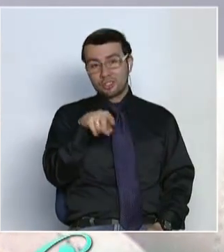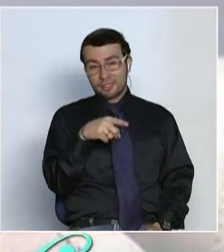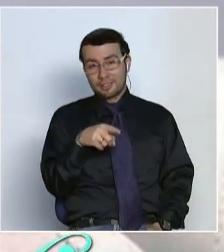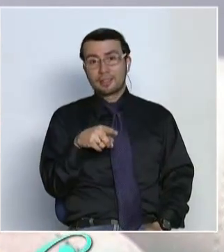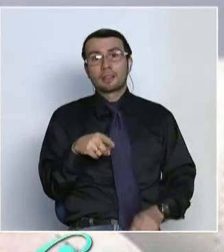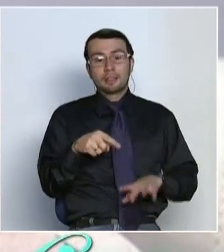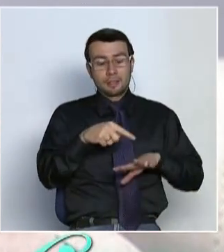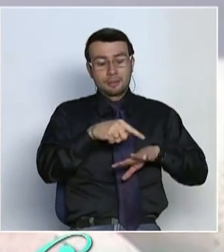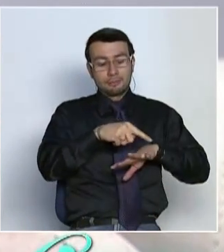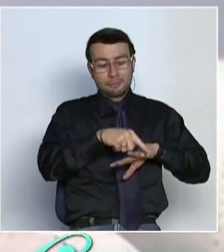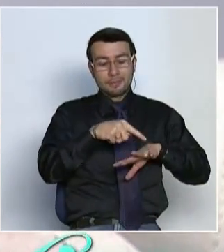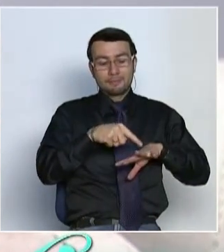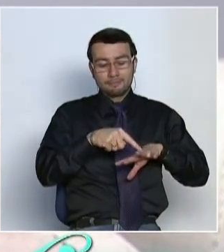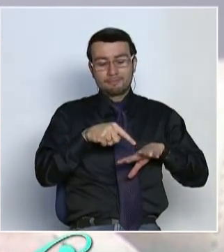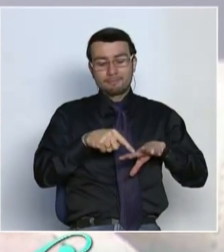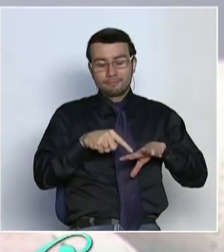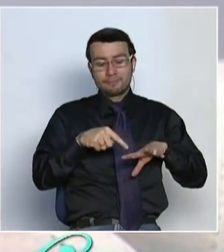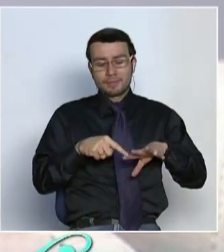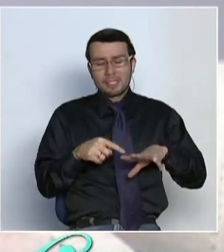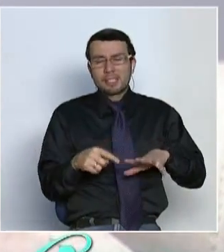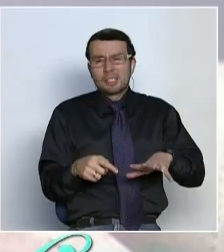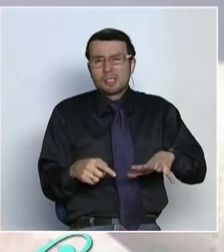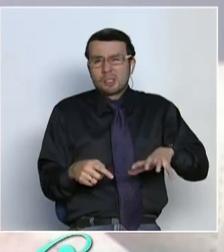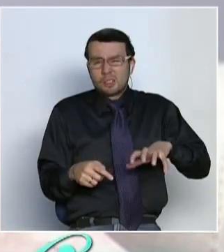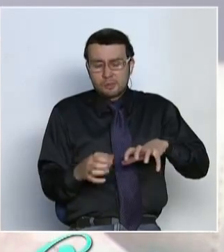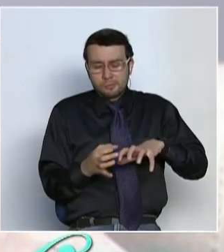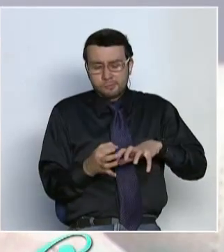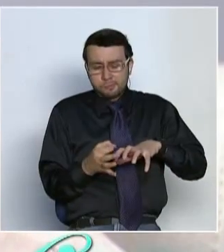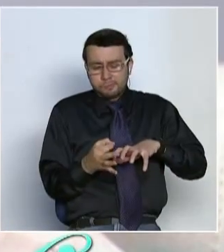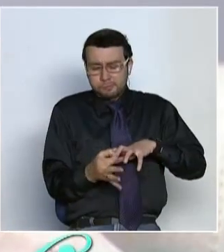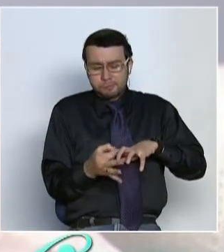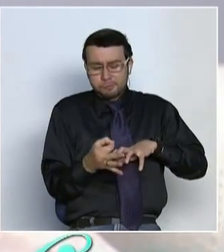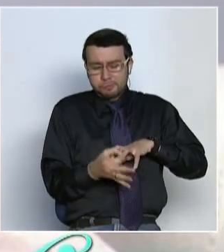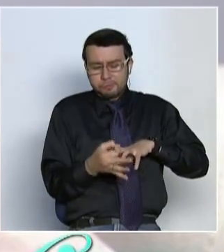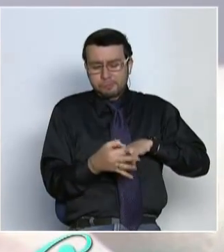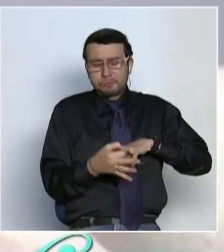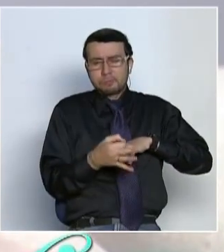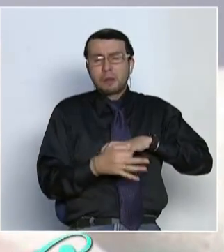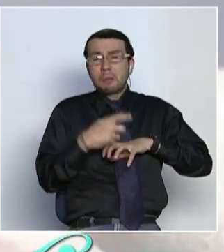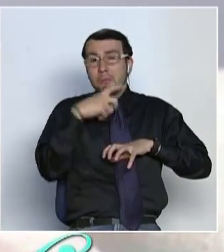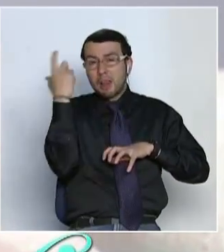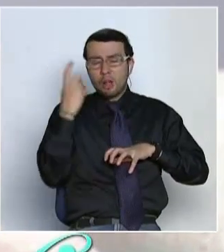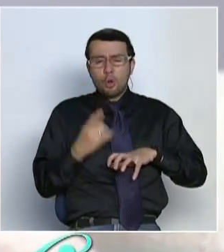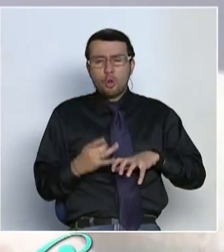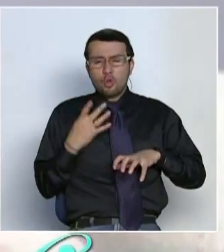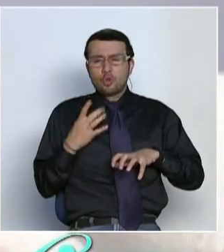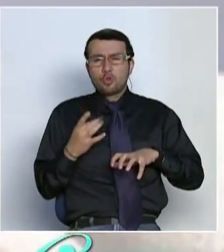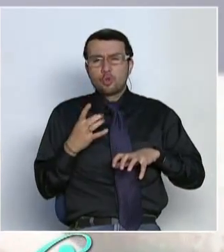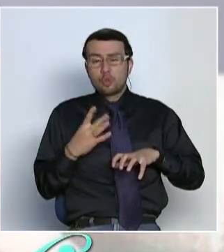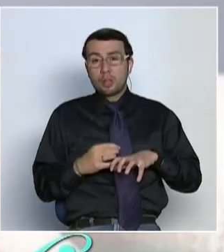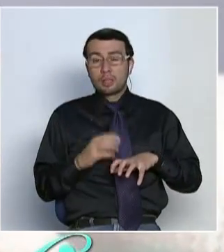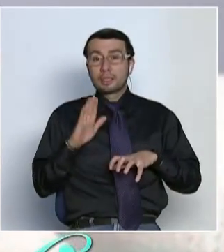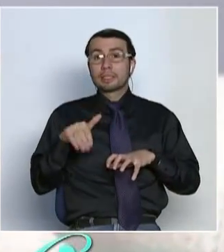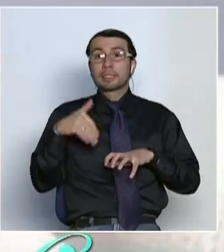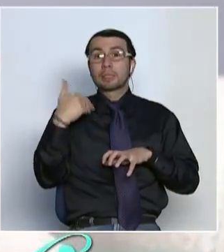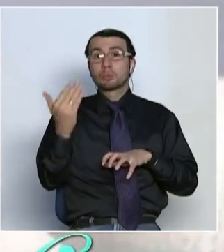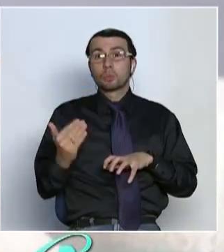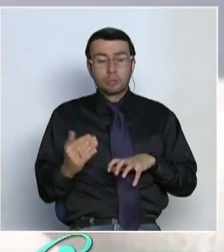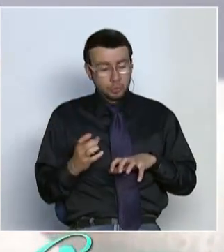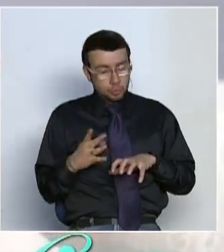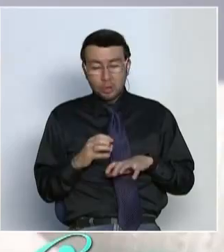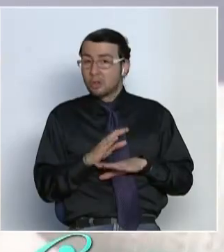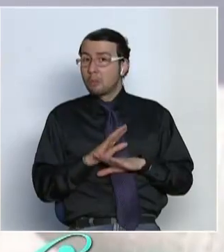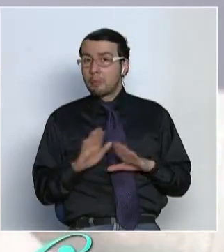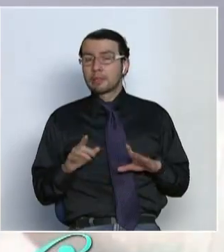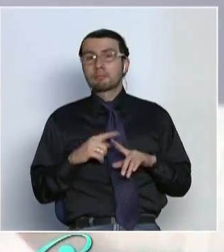y dan unos nódulos artrósicos blanquecinos que duelen mucho y después paran de doler y ya deforma el